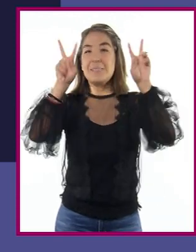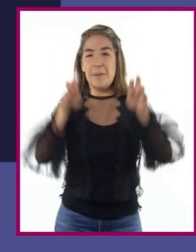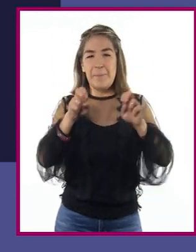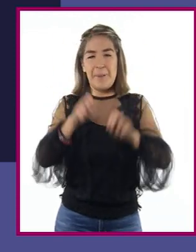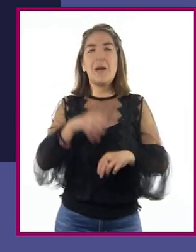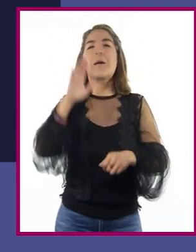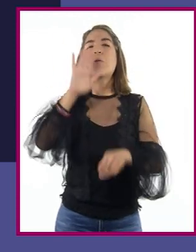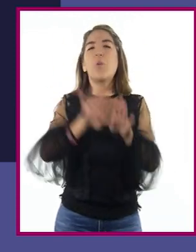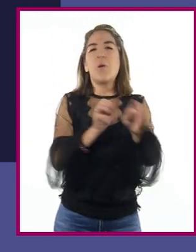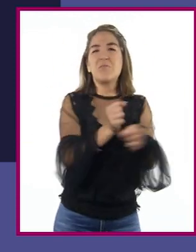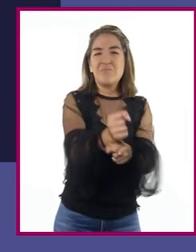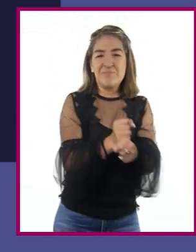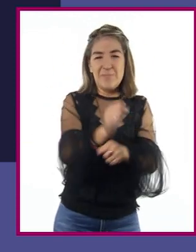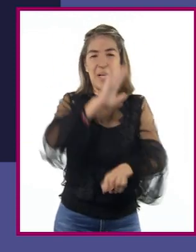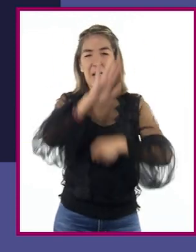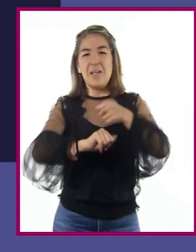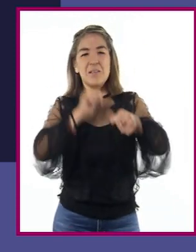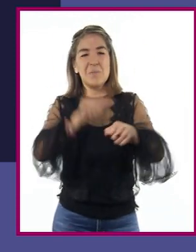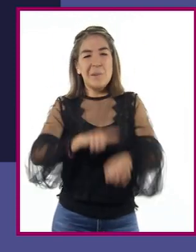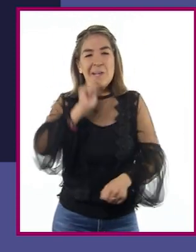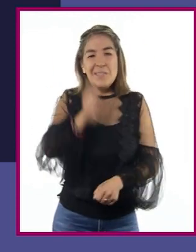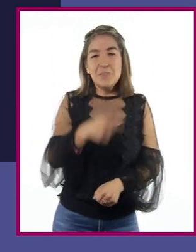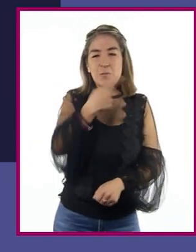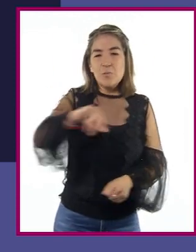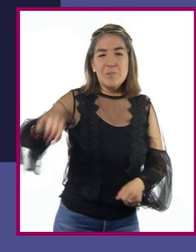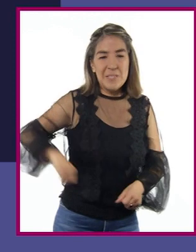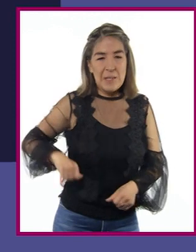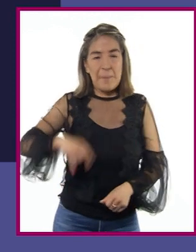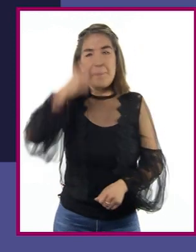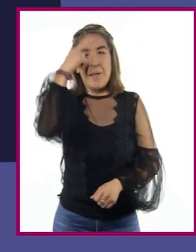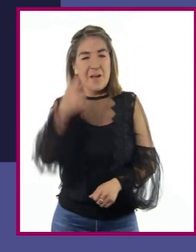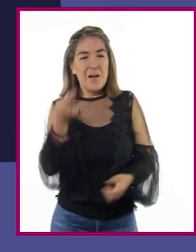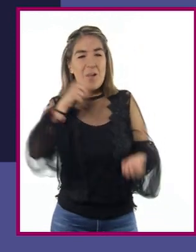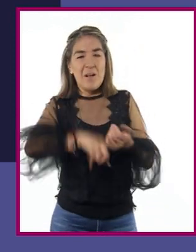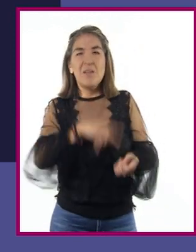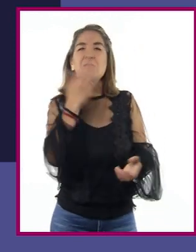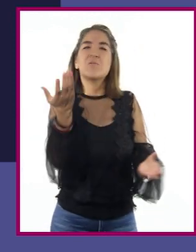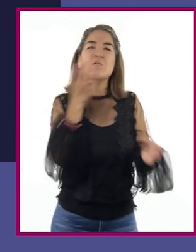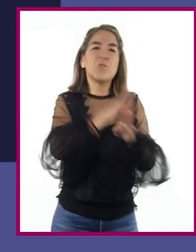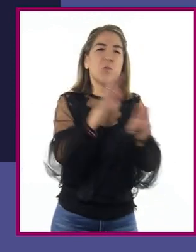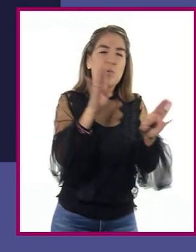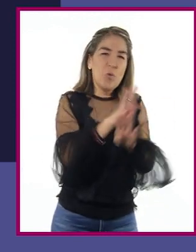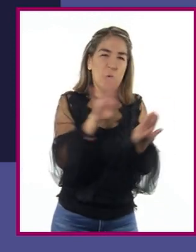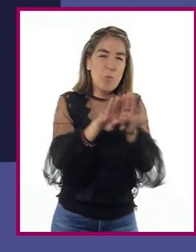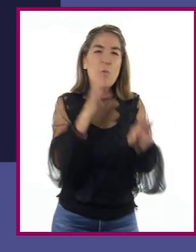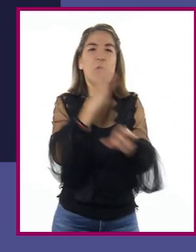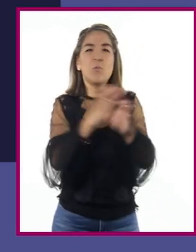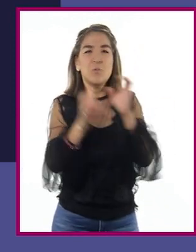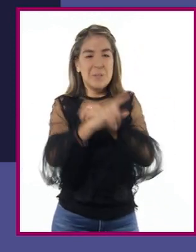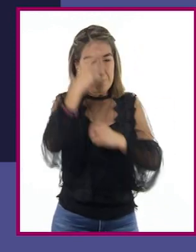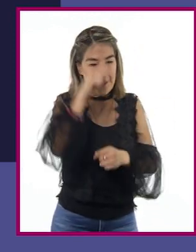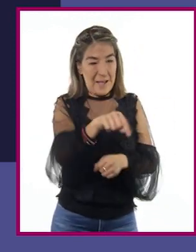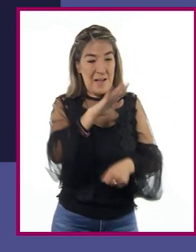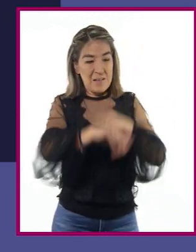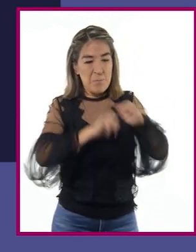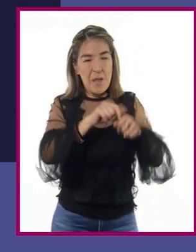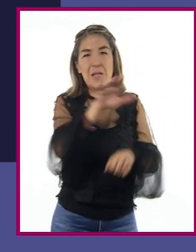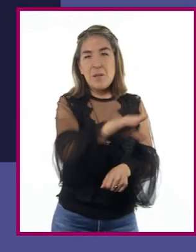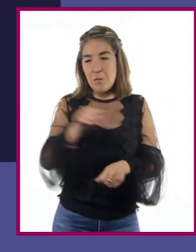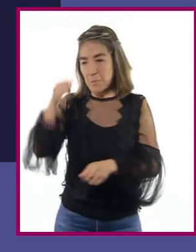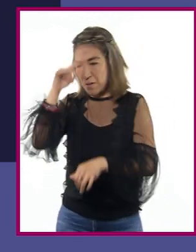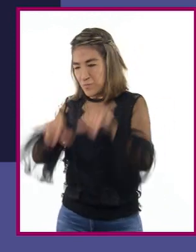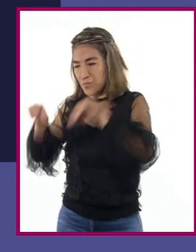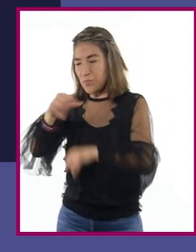a que se utiliza para observar las reacciones que tienen con ciertos productos y hay que partir de que cada ser vivo